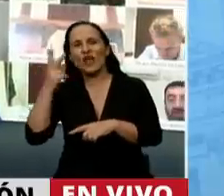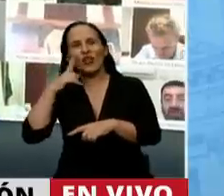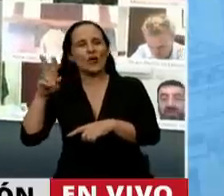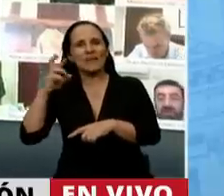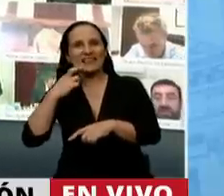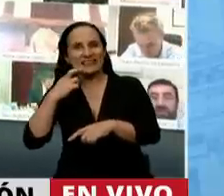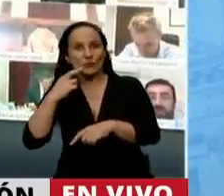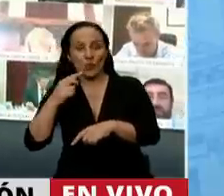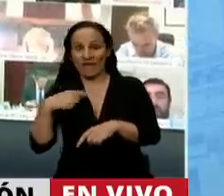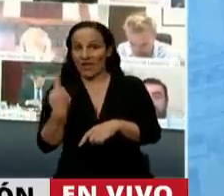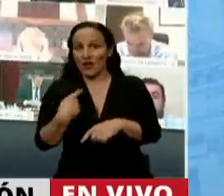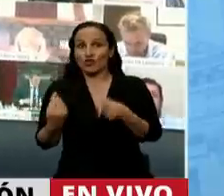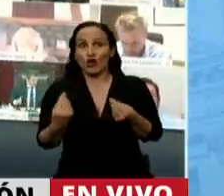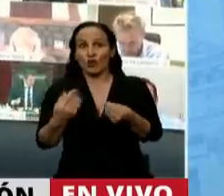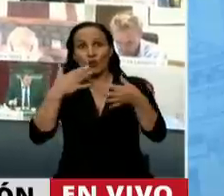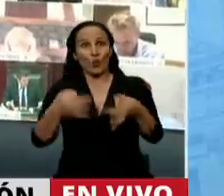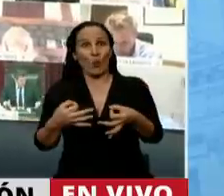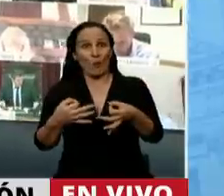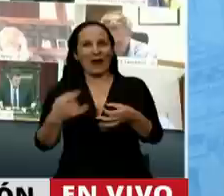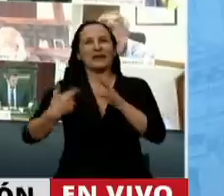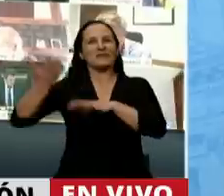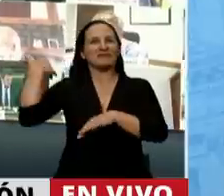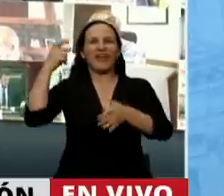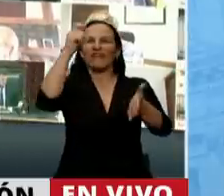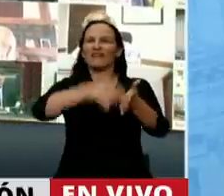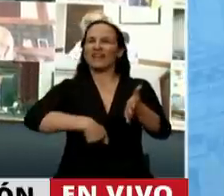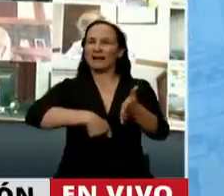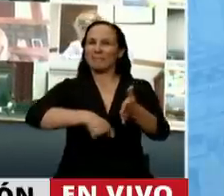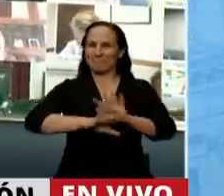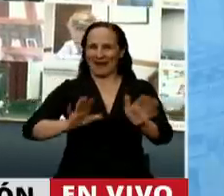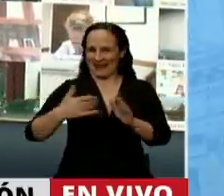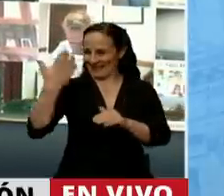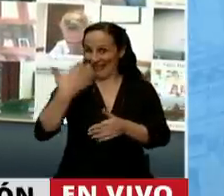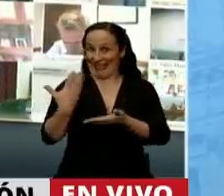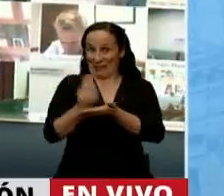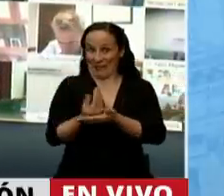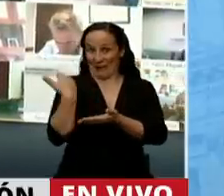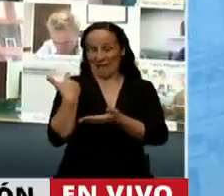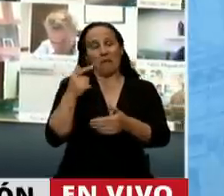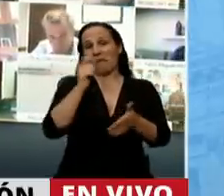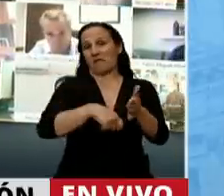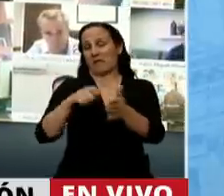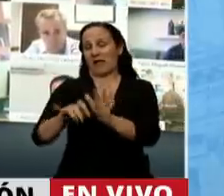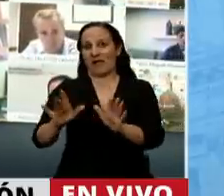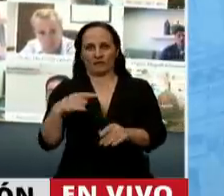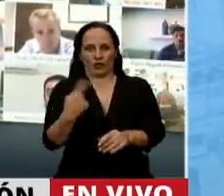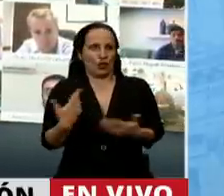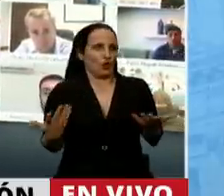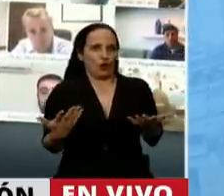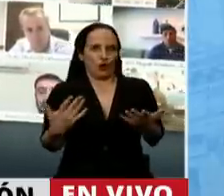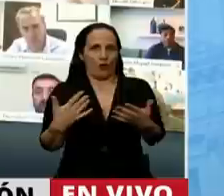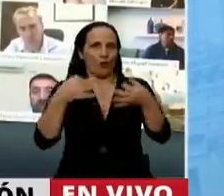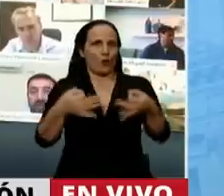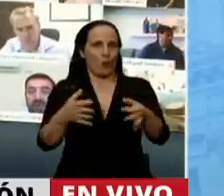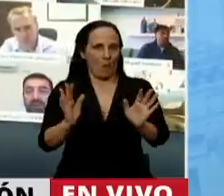haciendo esta gestión es cumplirlos, porque los dejaron firmados los anteriores funcionarios. Con esto no